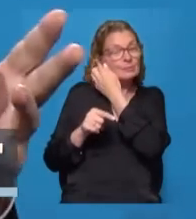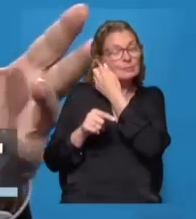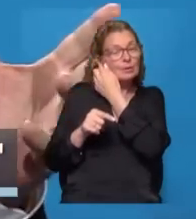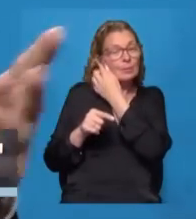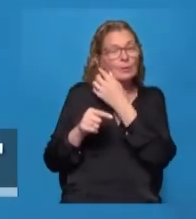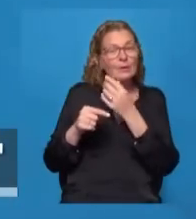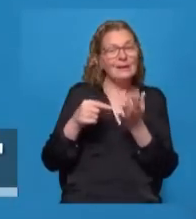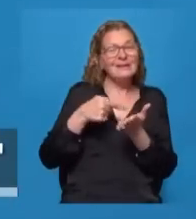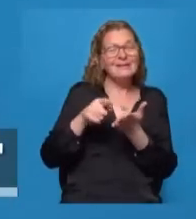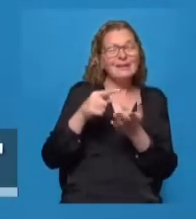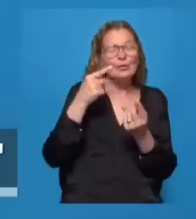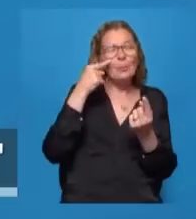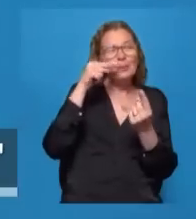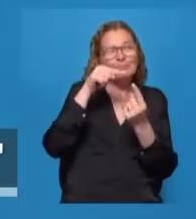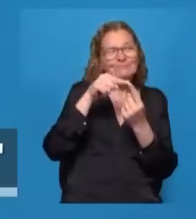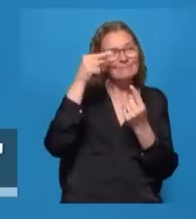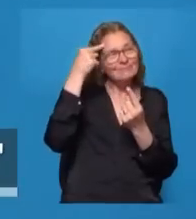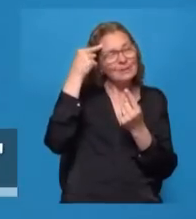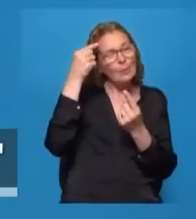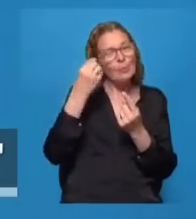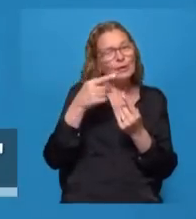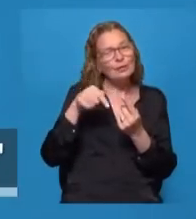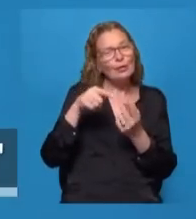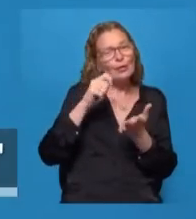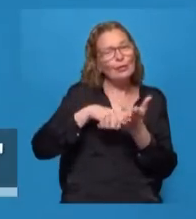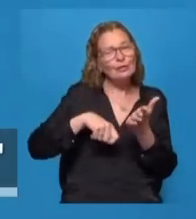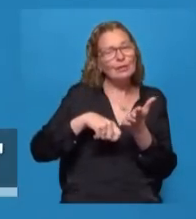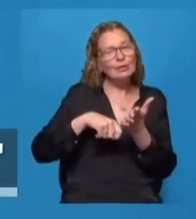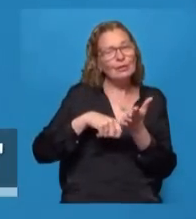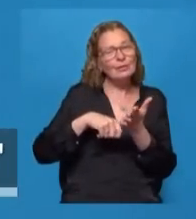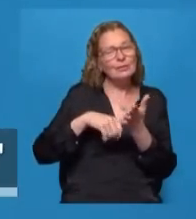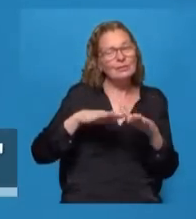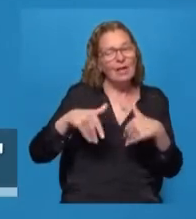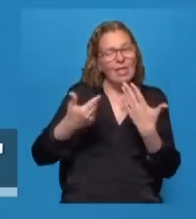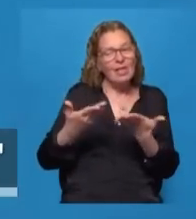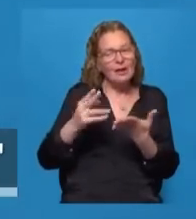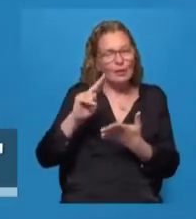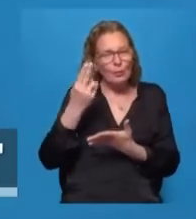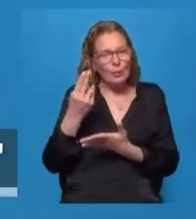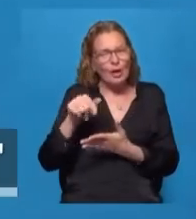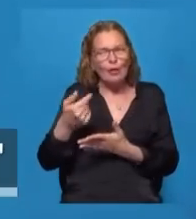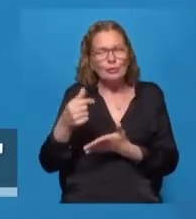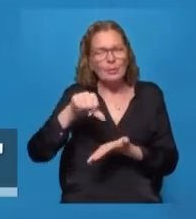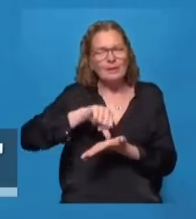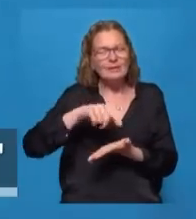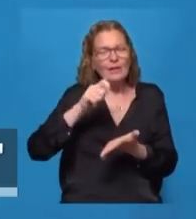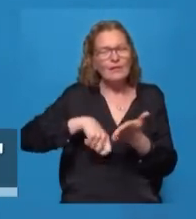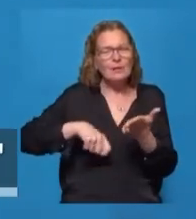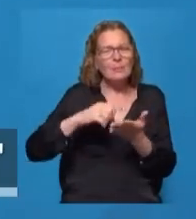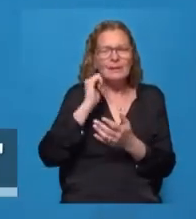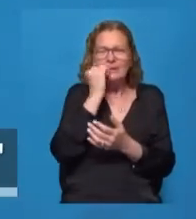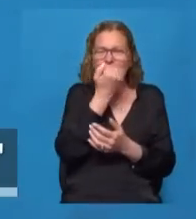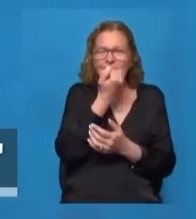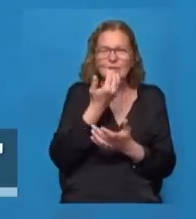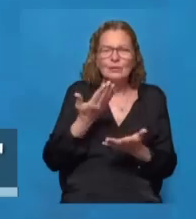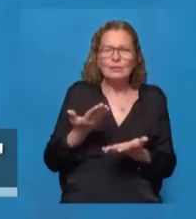el centro del asunto porque estos contratos de entrega del país se firman en secreto abusando